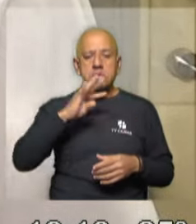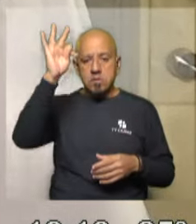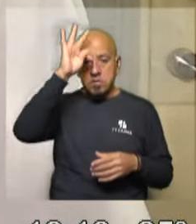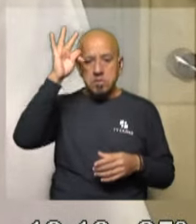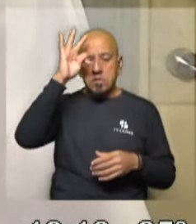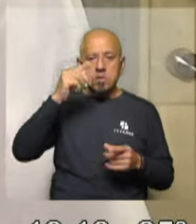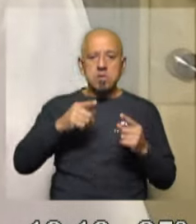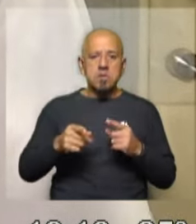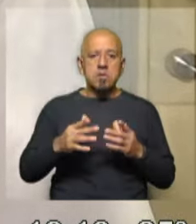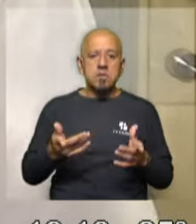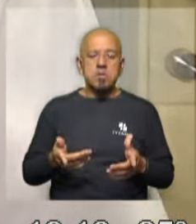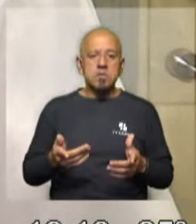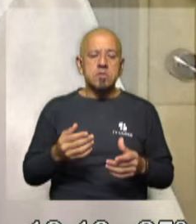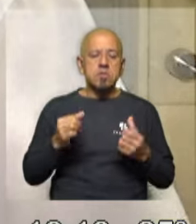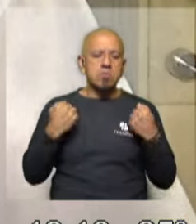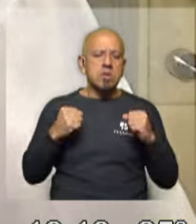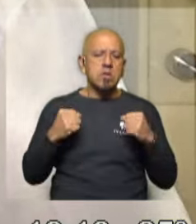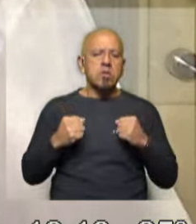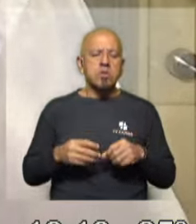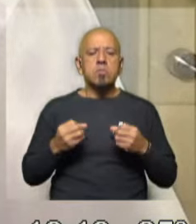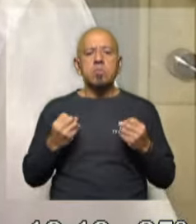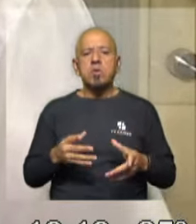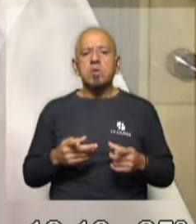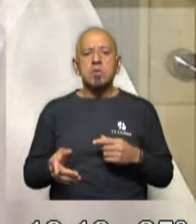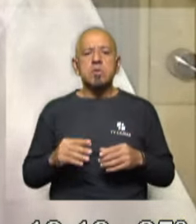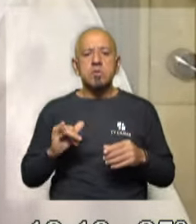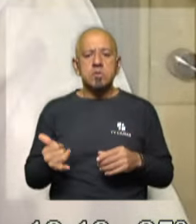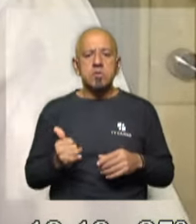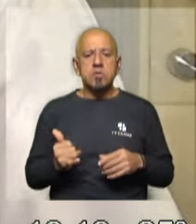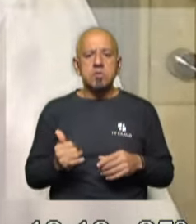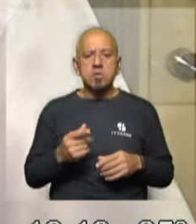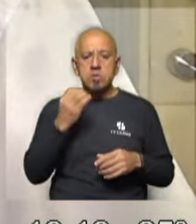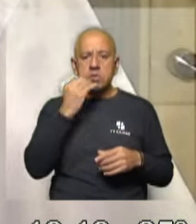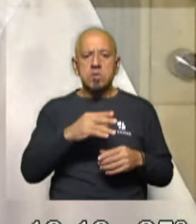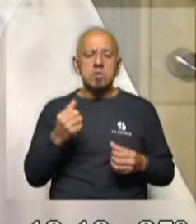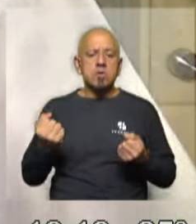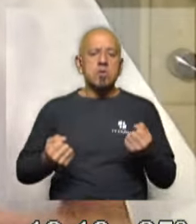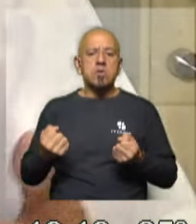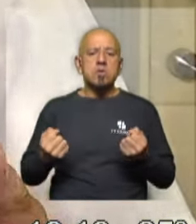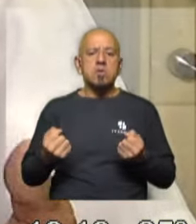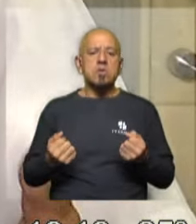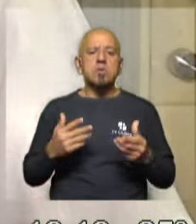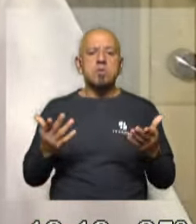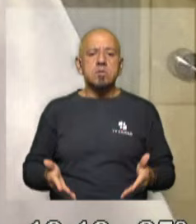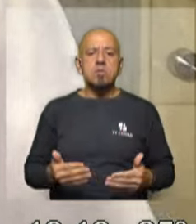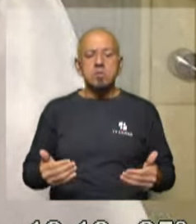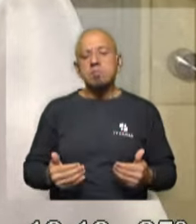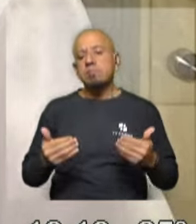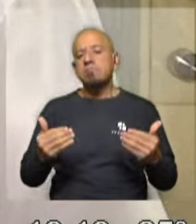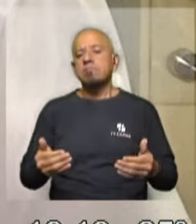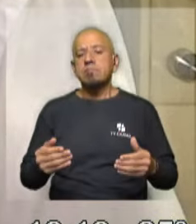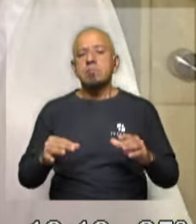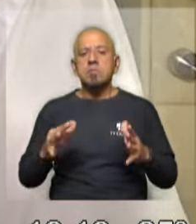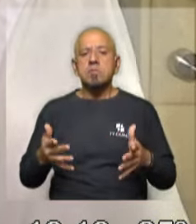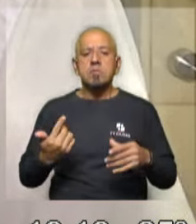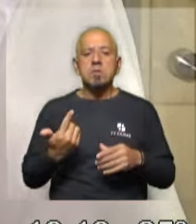es un tema aleatorio. Pero porque salve esos dos exámenes, yo estoy frente al mejor conductor, no. Me lo dirá después con el tiempo que el